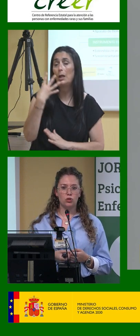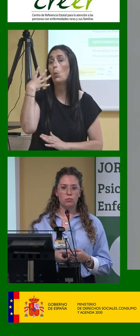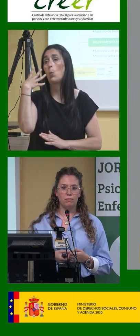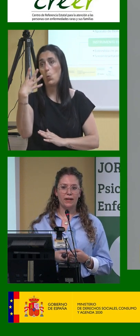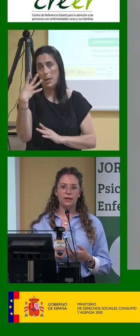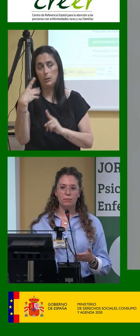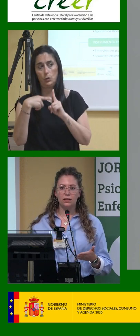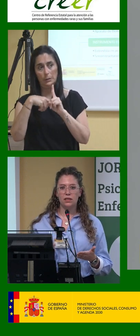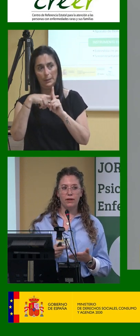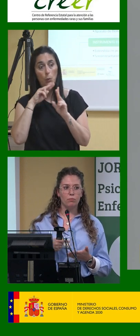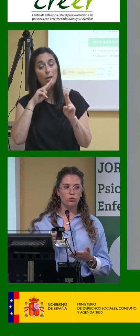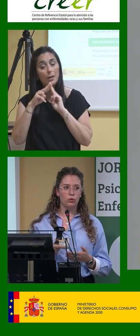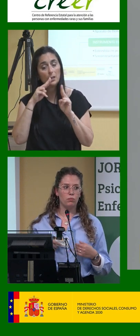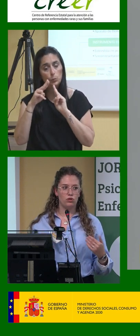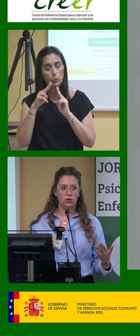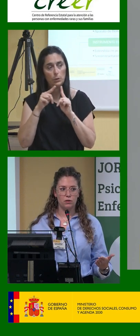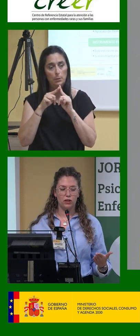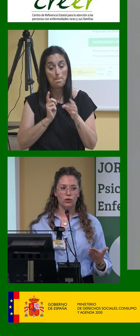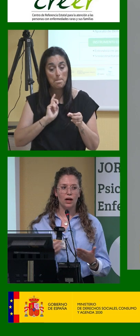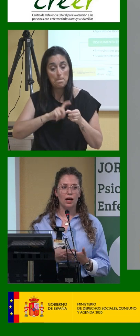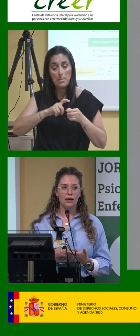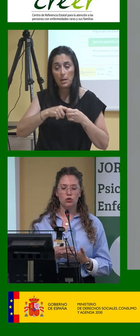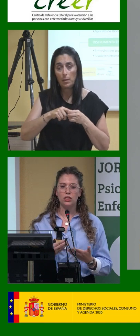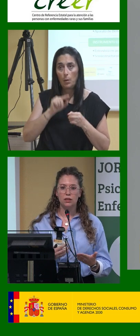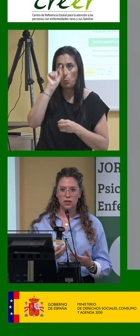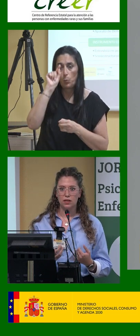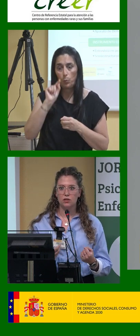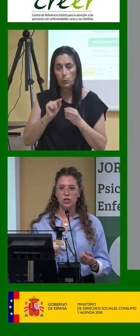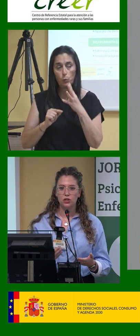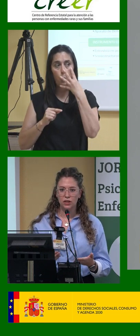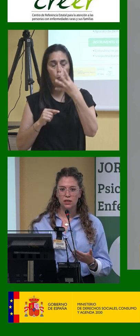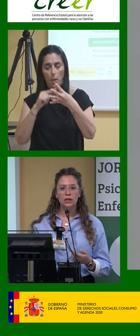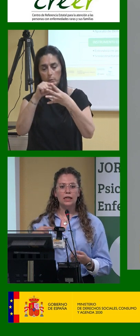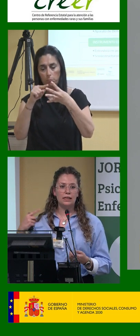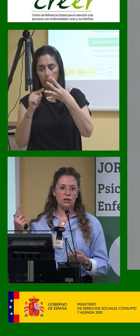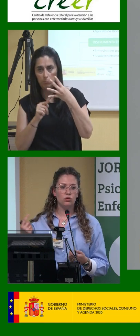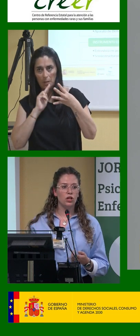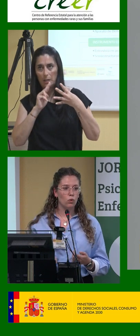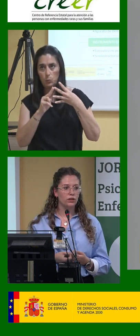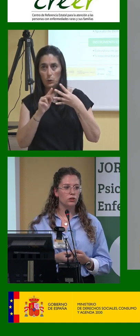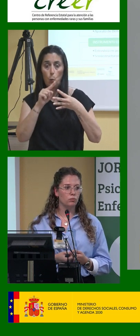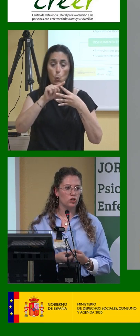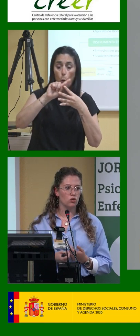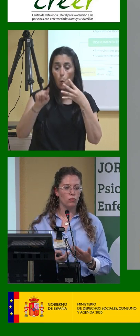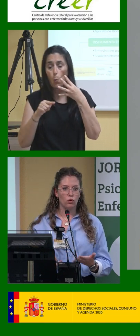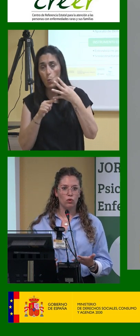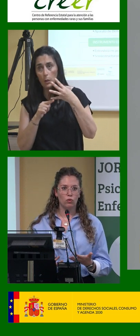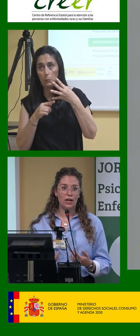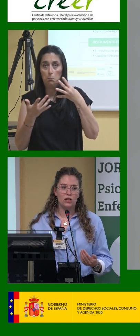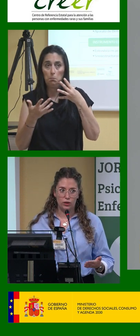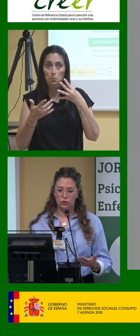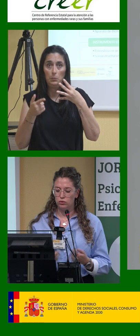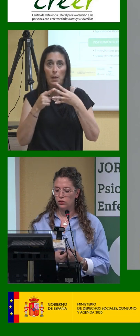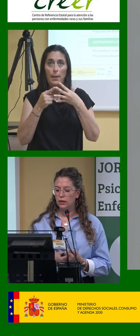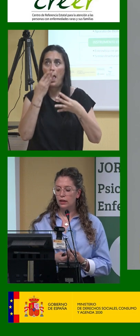el que los participantes debían puntuar pues, respecto a esos ítems, a esas cuestiones, entre el 1 y el 4, pues